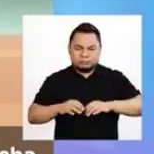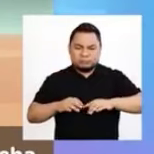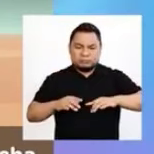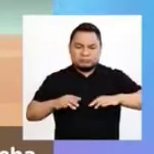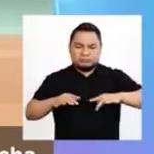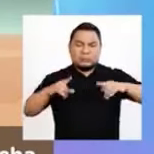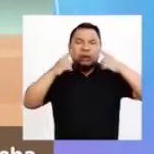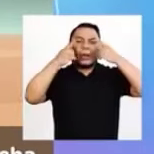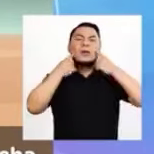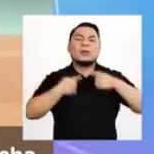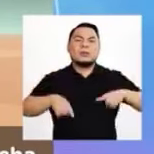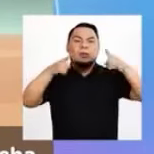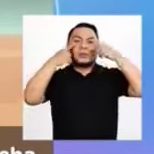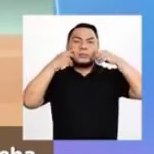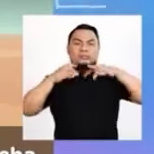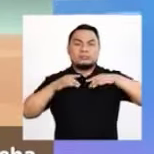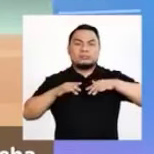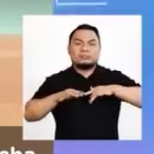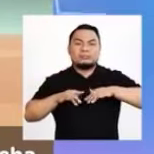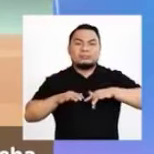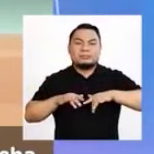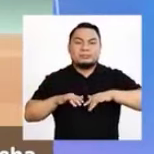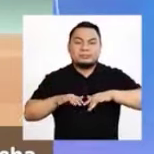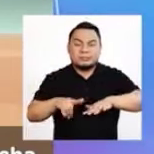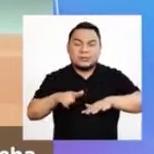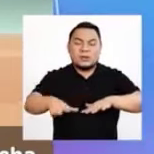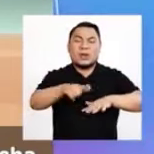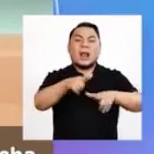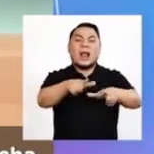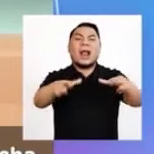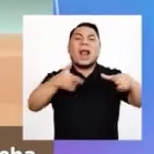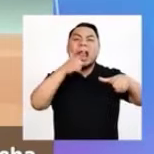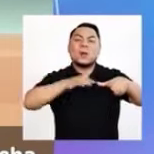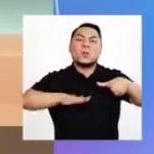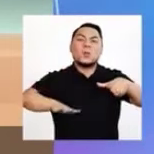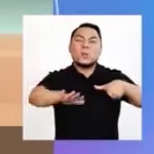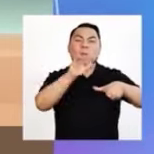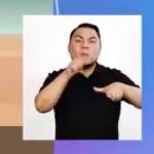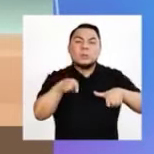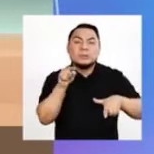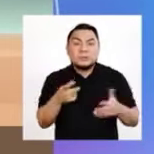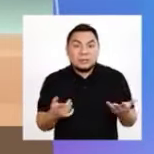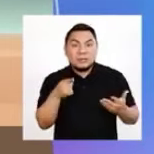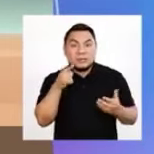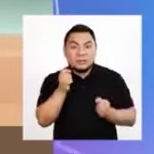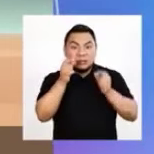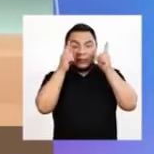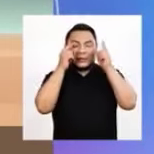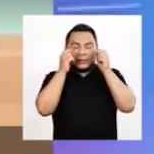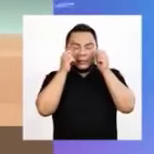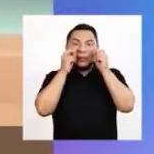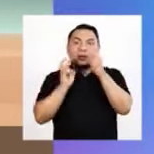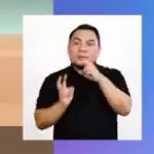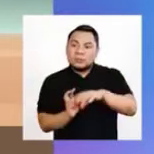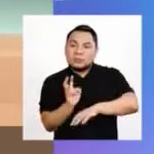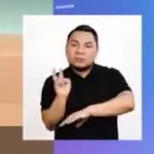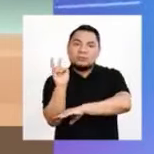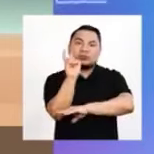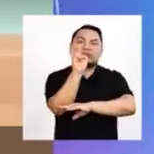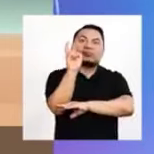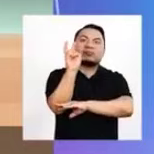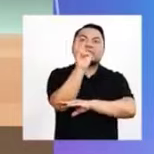rodando montaña abajo hasta llegar a la laguna de Huacracocha y despertaran a la gran